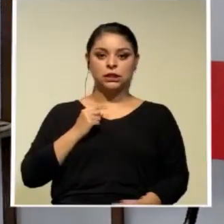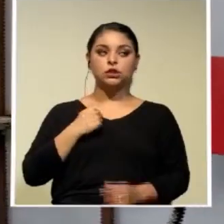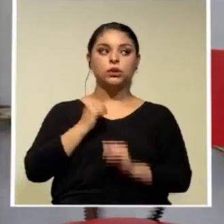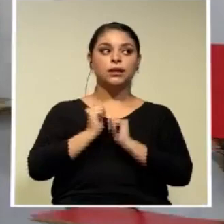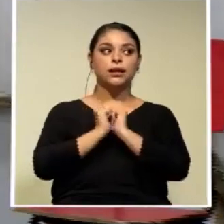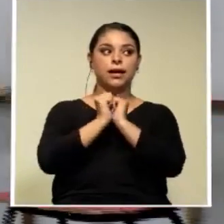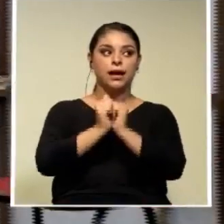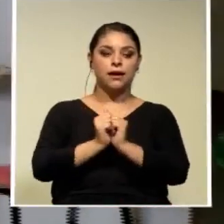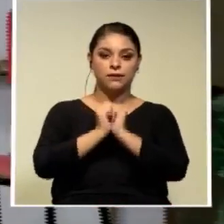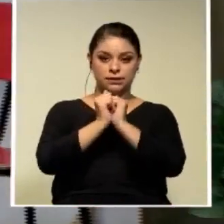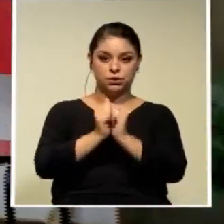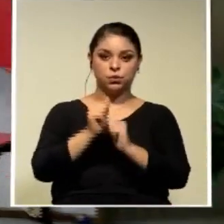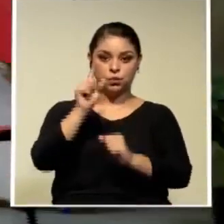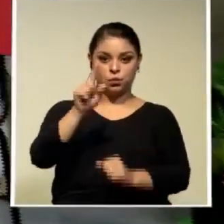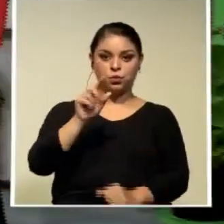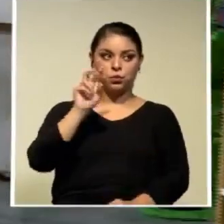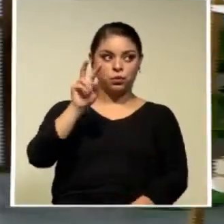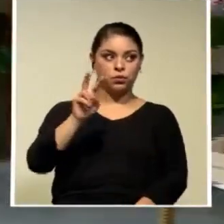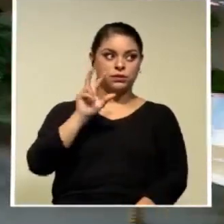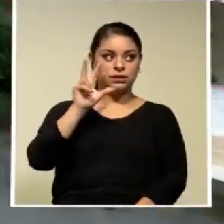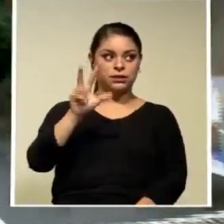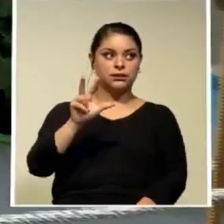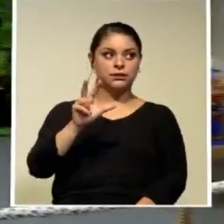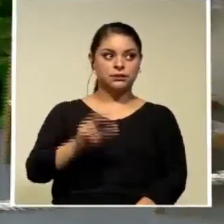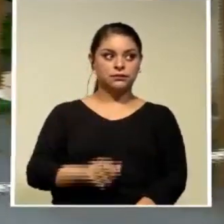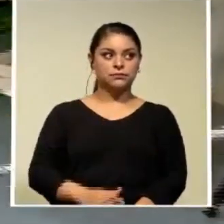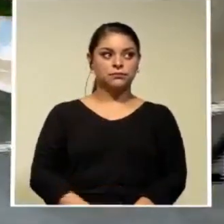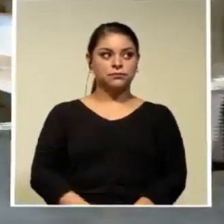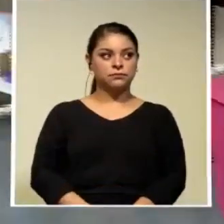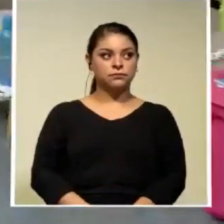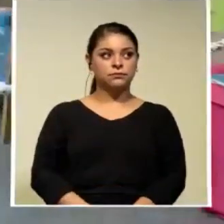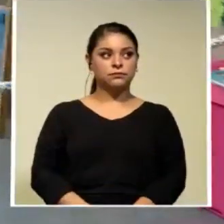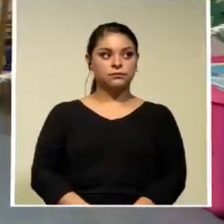Ok, vas a hacer caballito. Una, dos, tres.